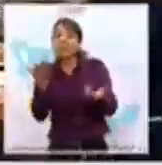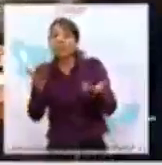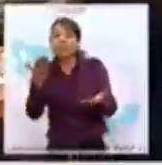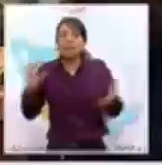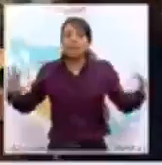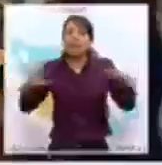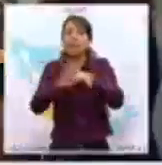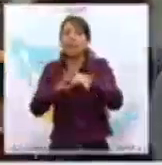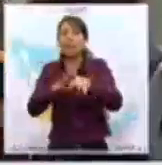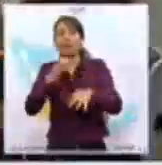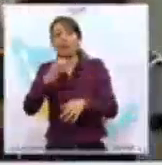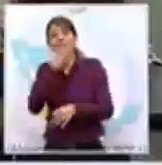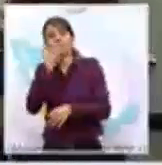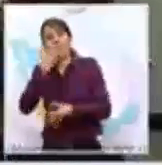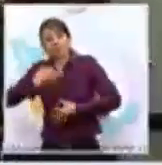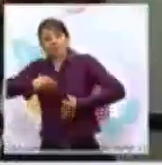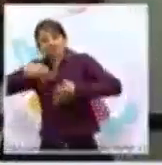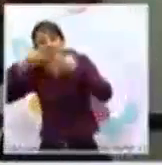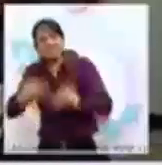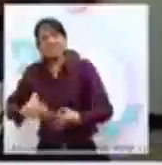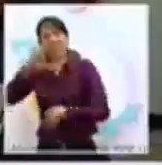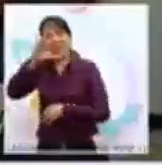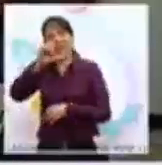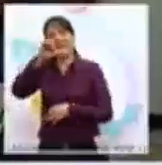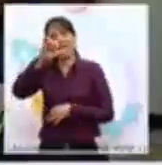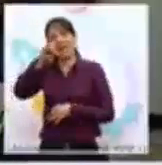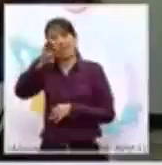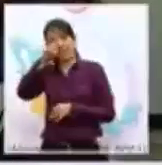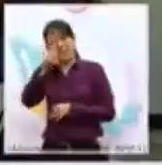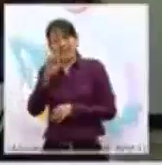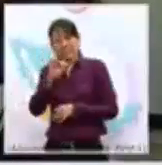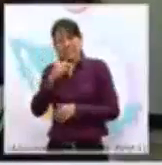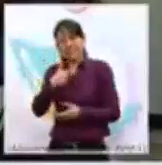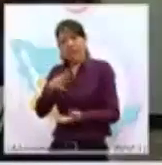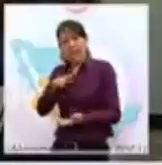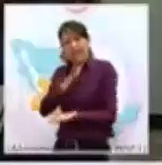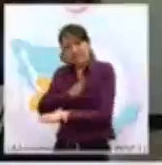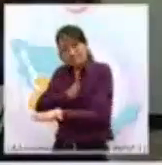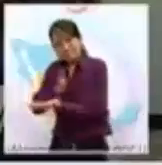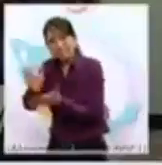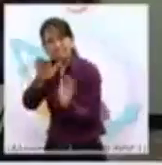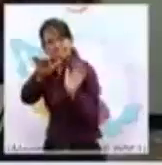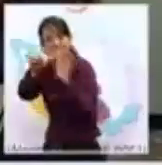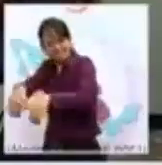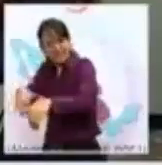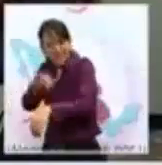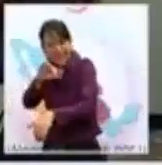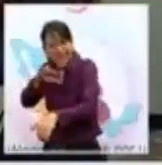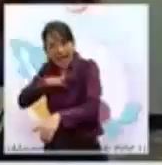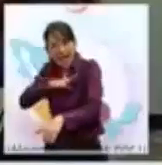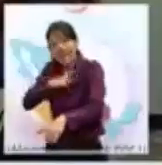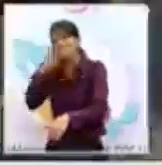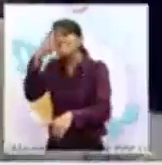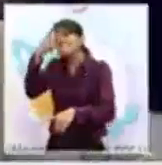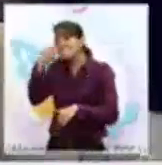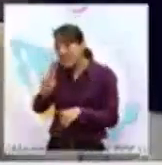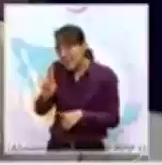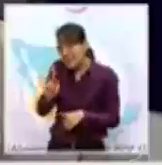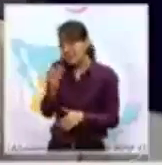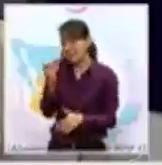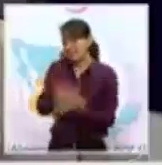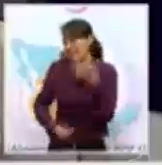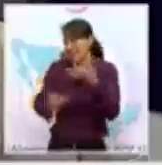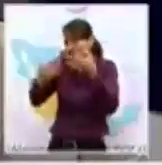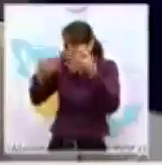y acceso a la parte educativa, pero en estas escuelas, en estos territorios, las escuelas tenían las calidades que ustedes